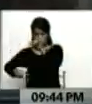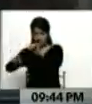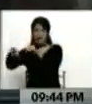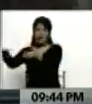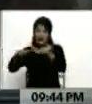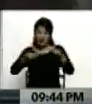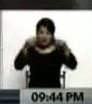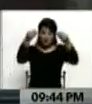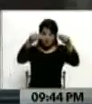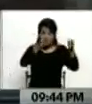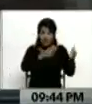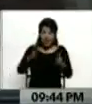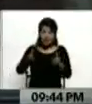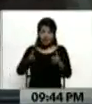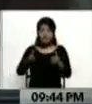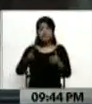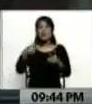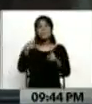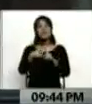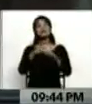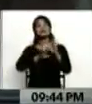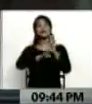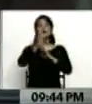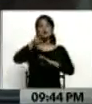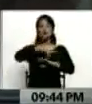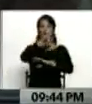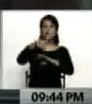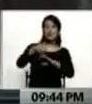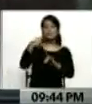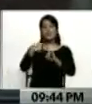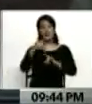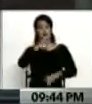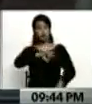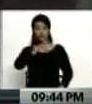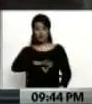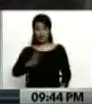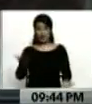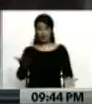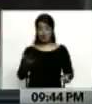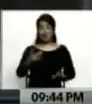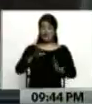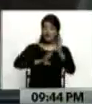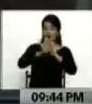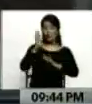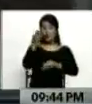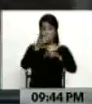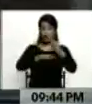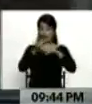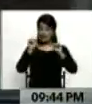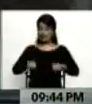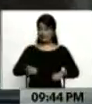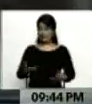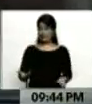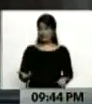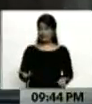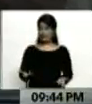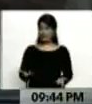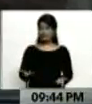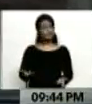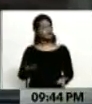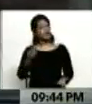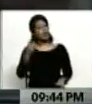mayor el desarrollo nacional el desarrollo social el desarrollo económico solo